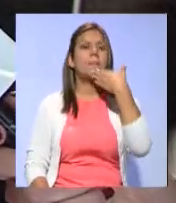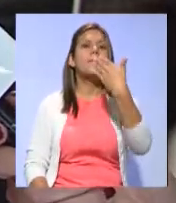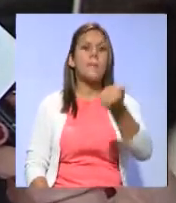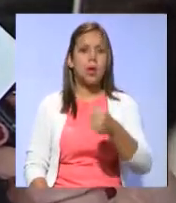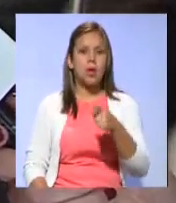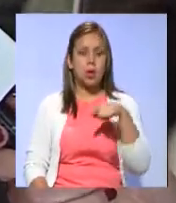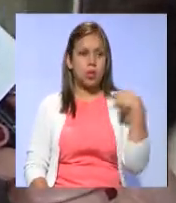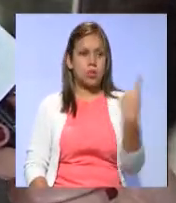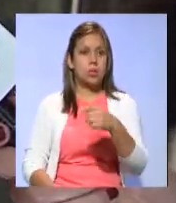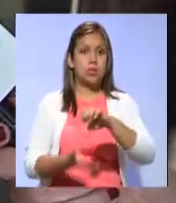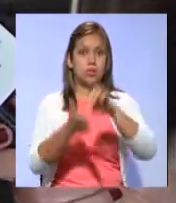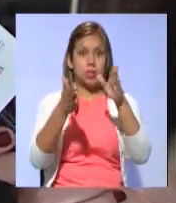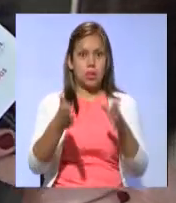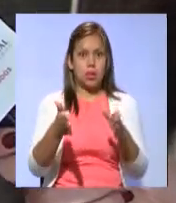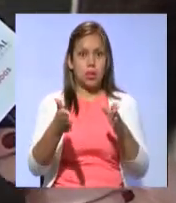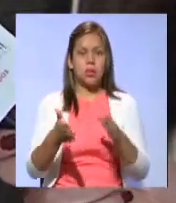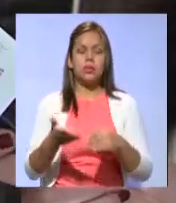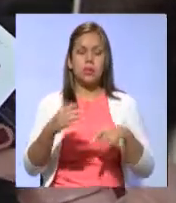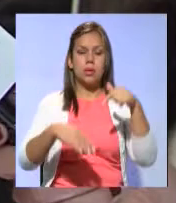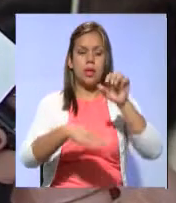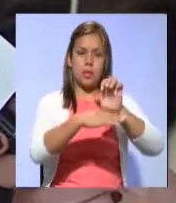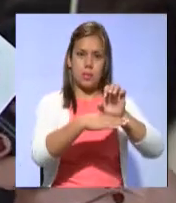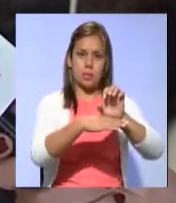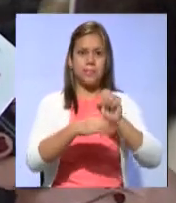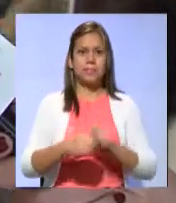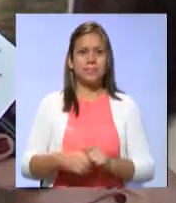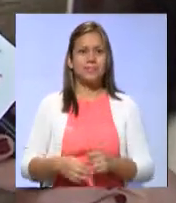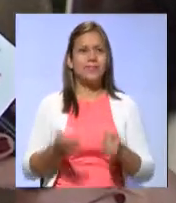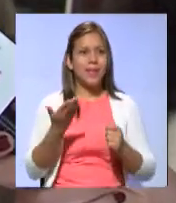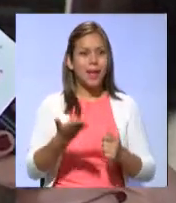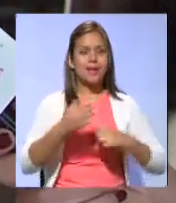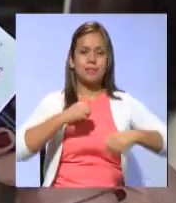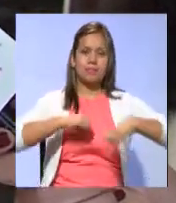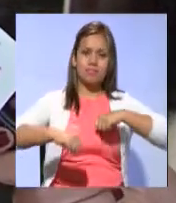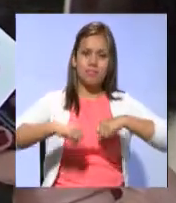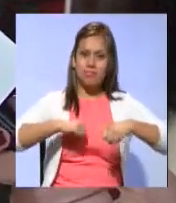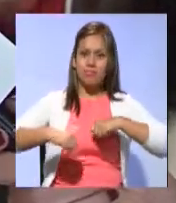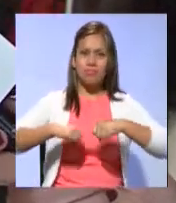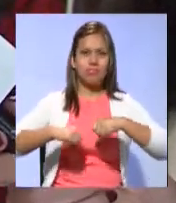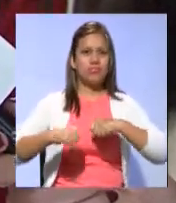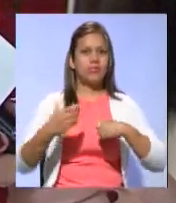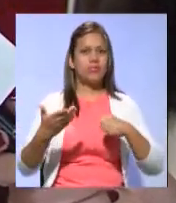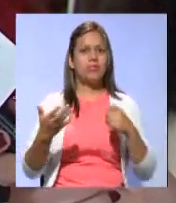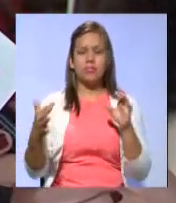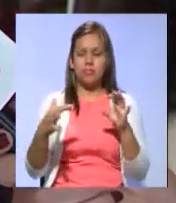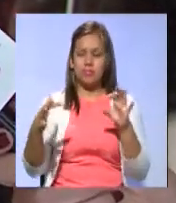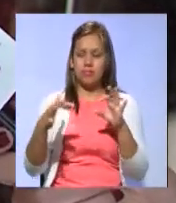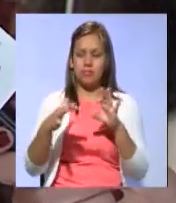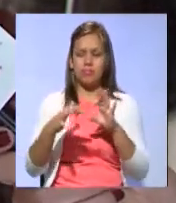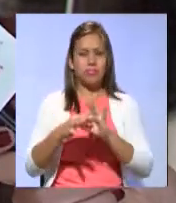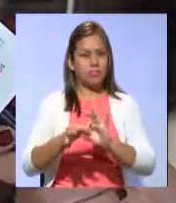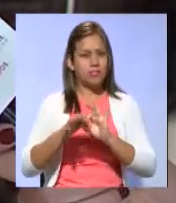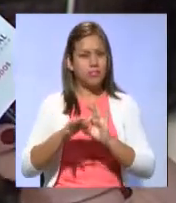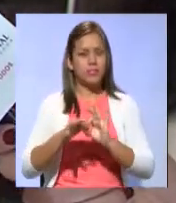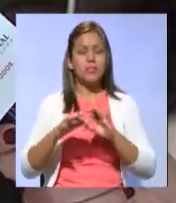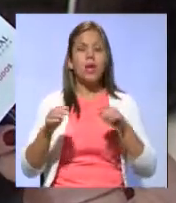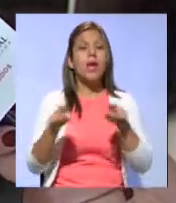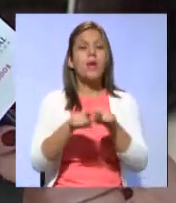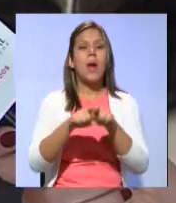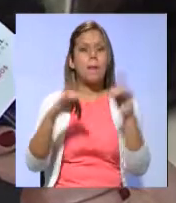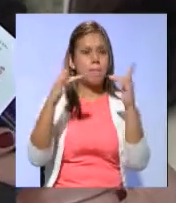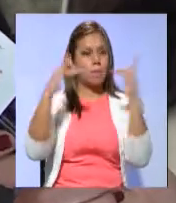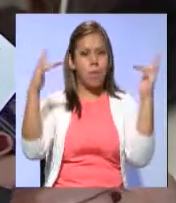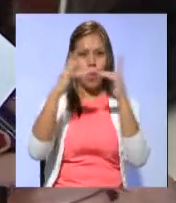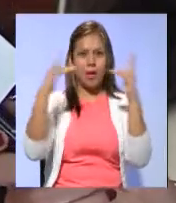nuestros ciudadanos y ciudadanas del Ecuador. Ser esa parte gestora, esa parte de vínculo, esa parte de puente con las